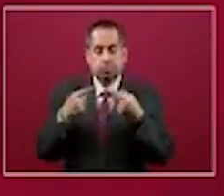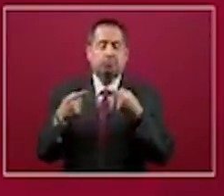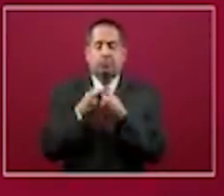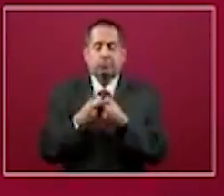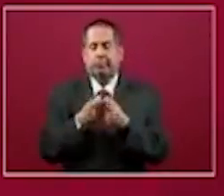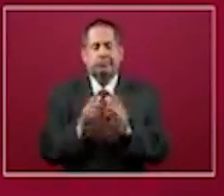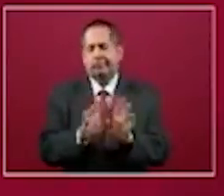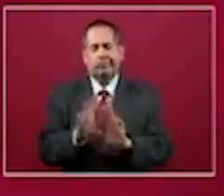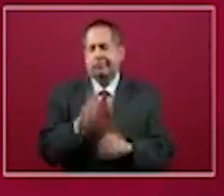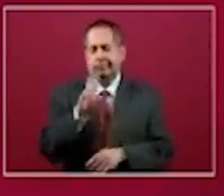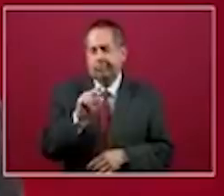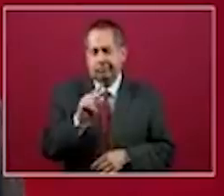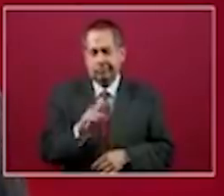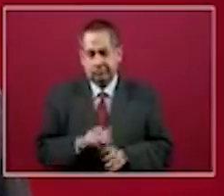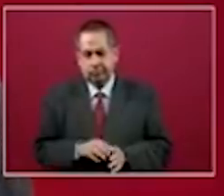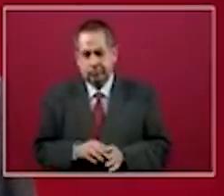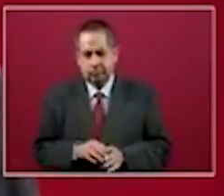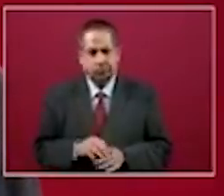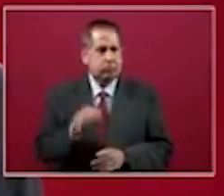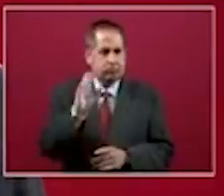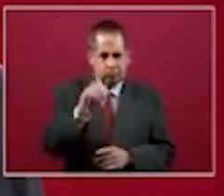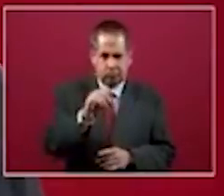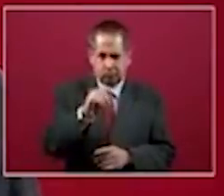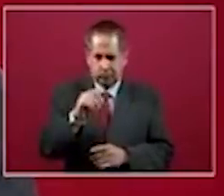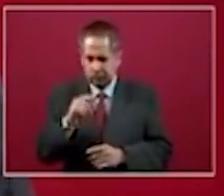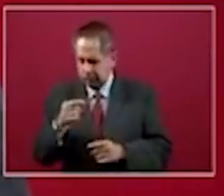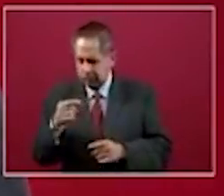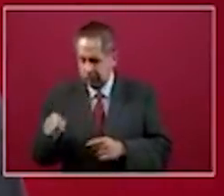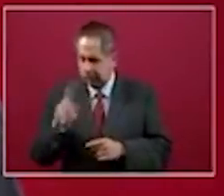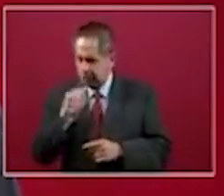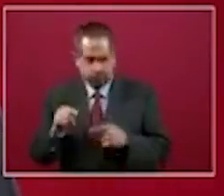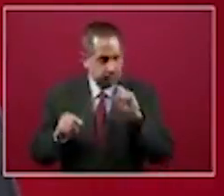contradicción o menos confrontación.